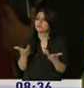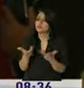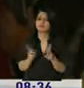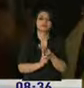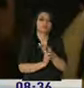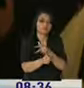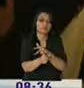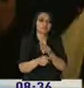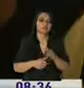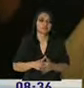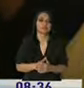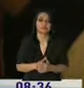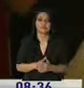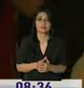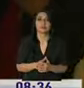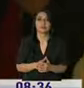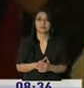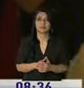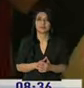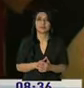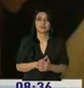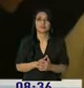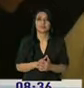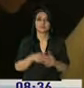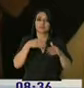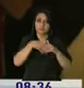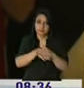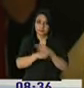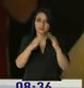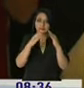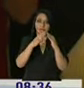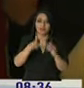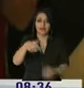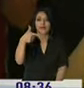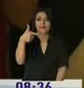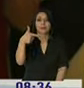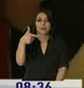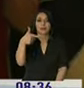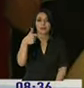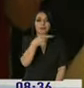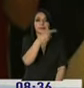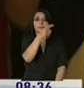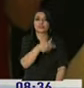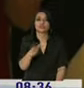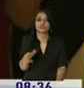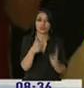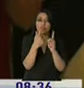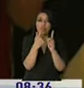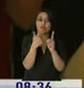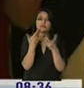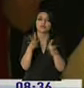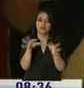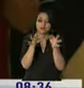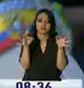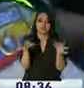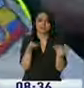fugar. Se logró identificar en el interior del domicilio un arma de fuego tipo revólver. Eso ya va a ser ingresado como